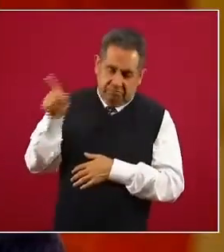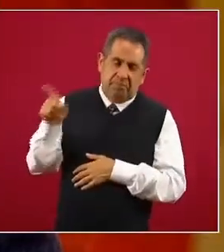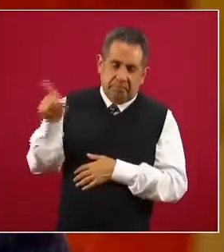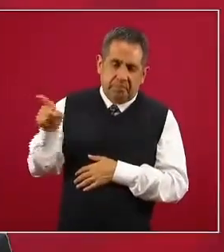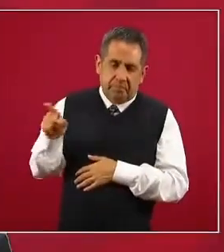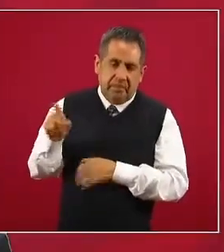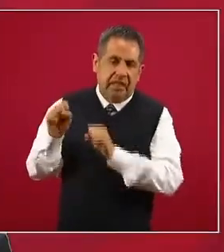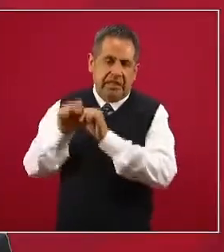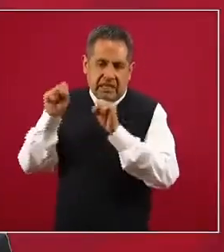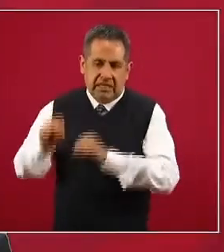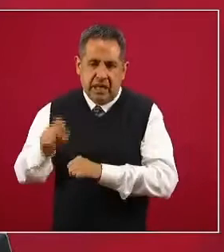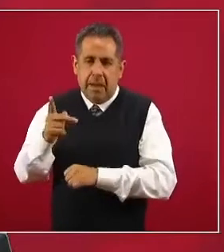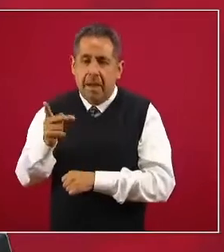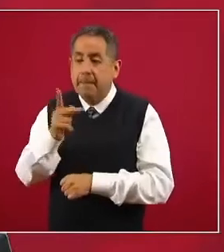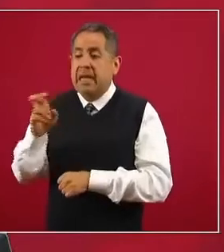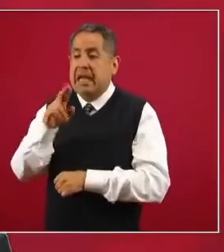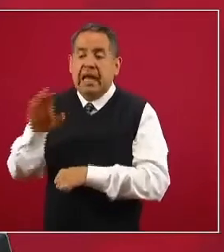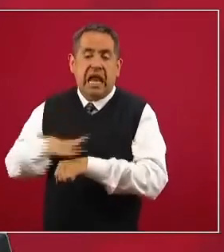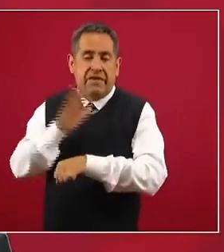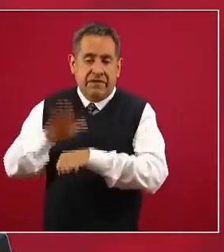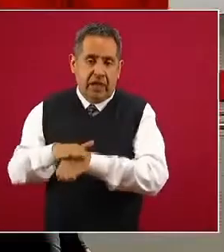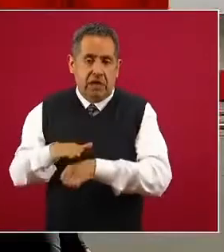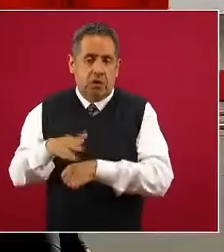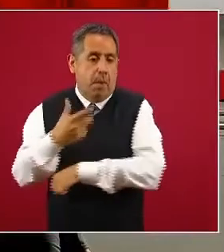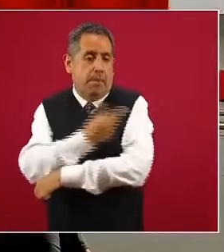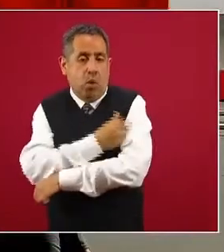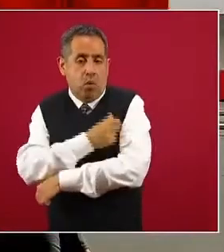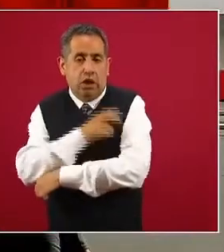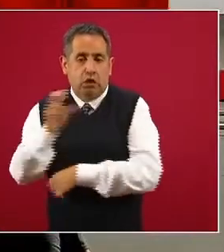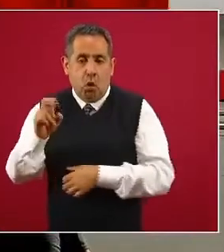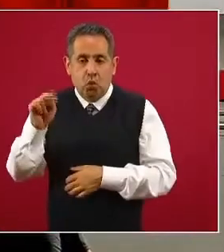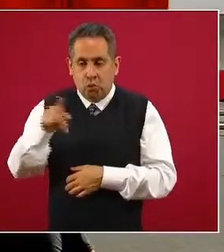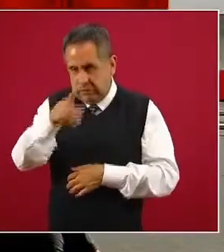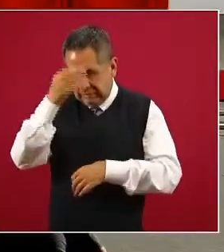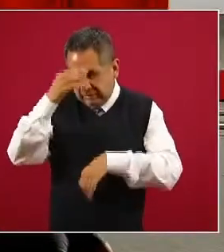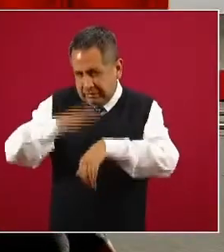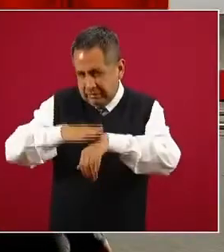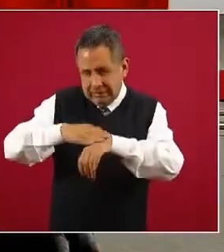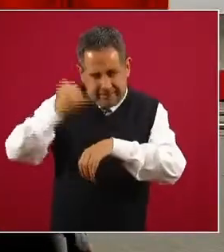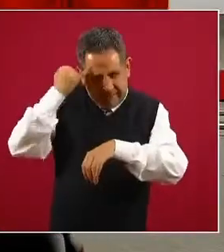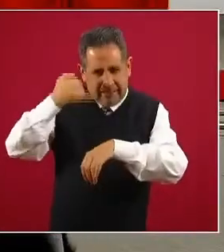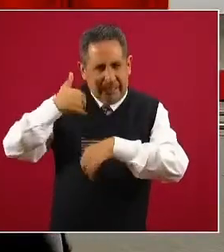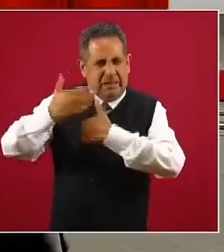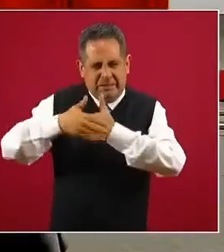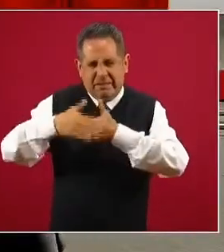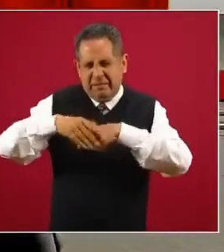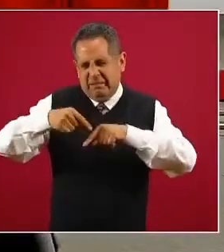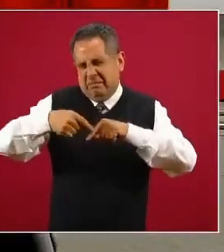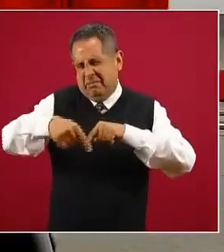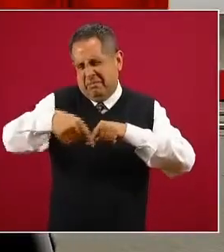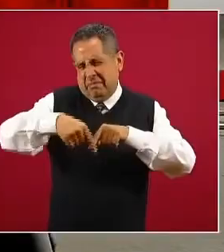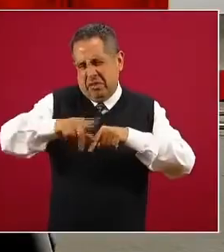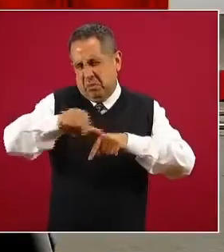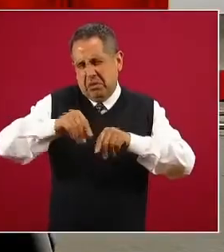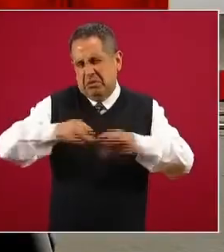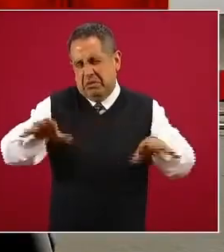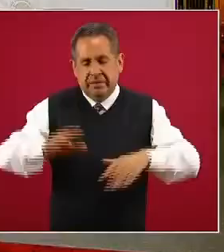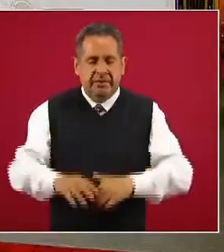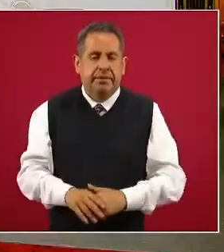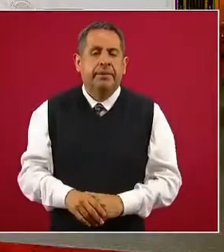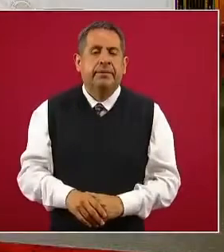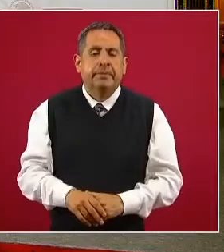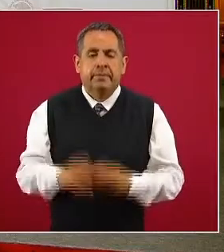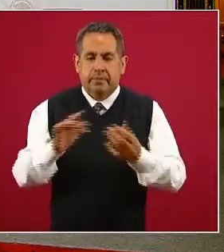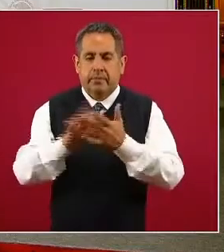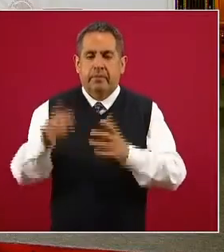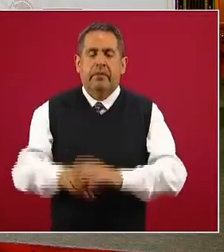en el sistema de precalificación de vacunas. Normalmente esto va a surgir posteriormente.